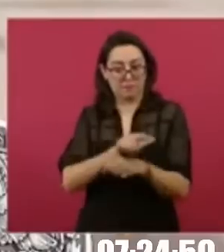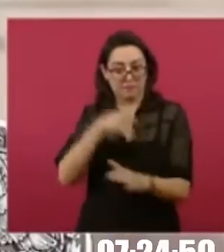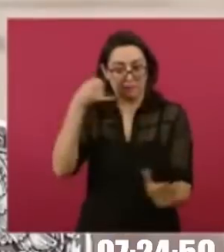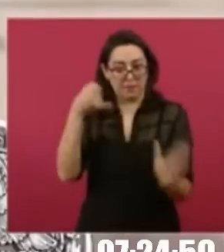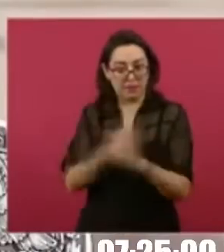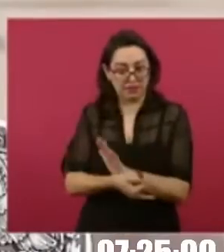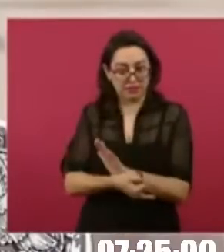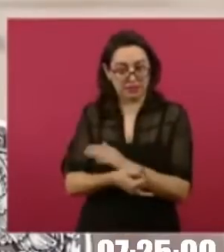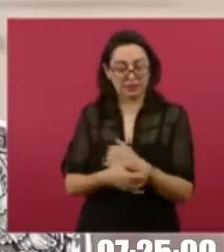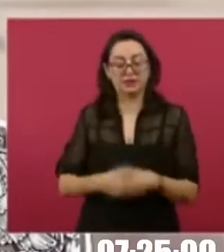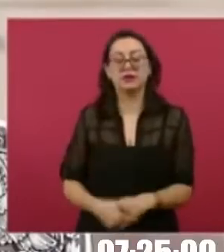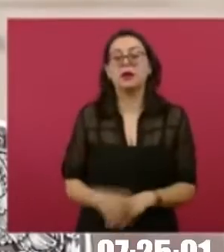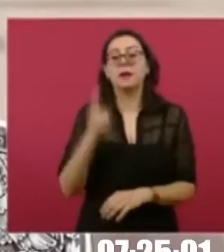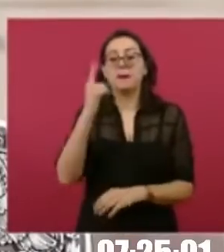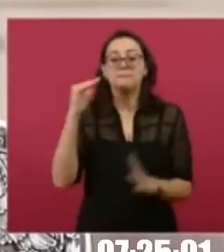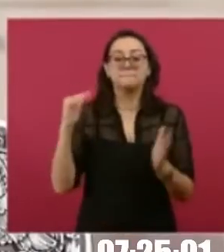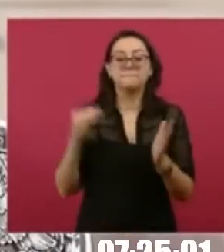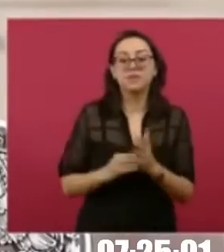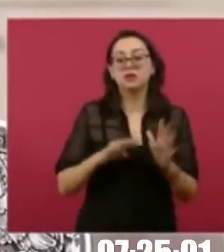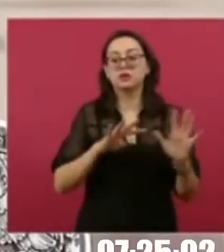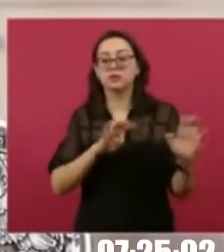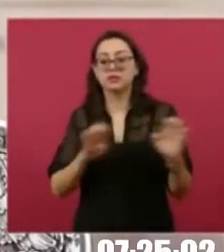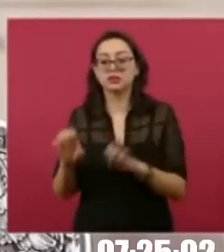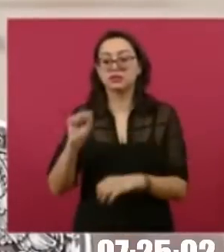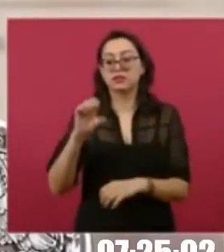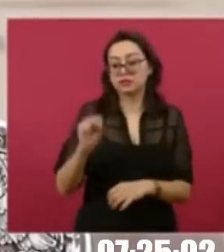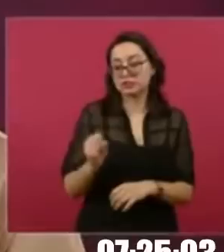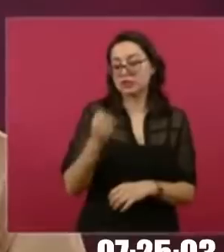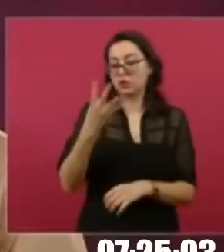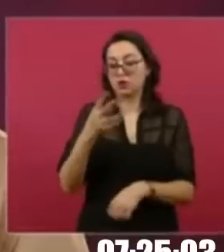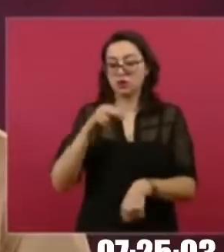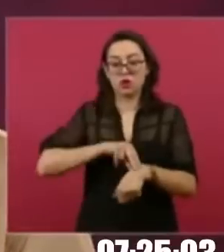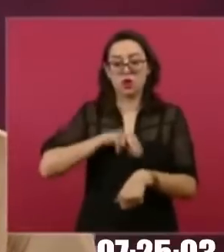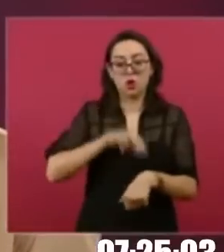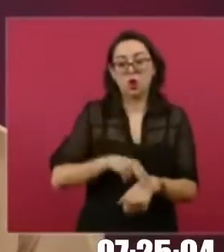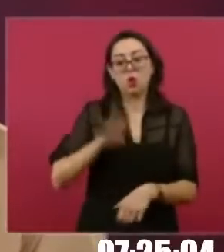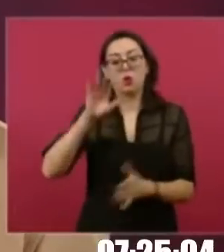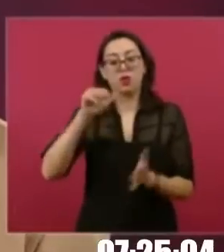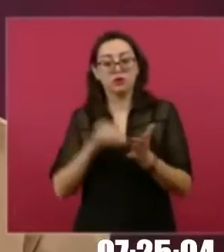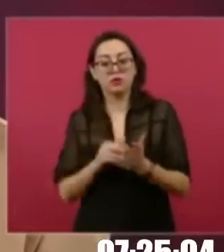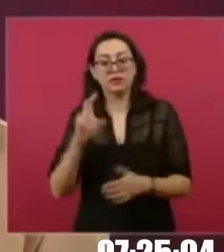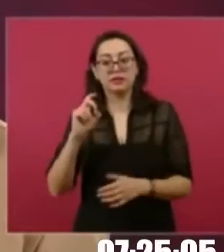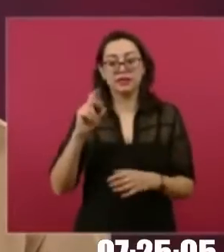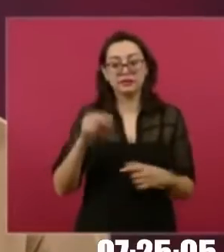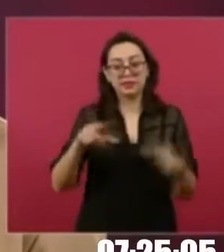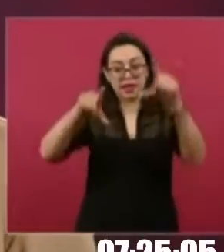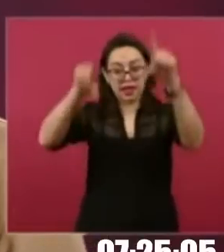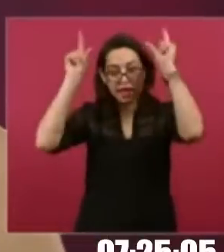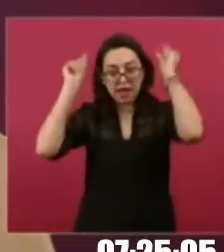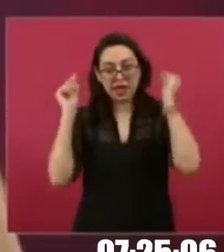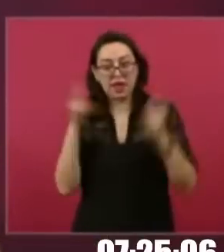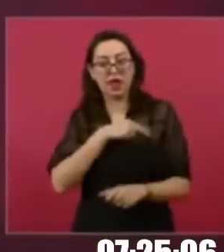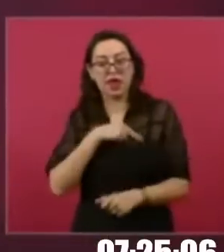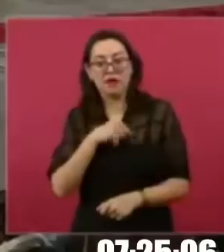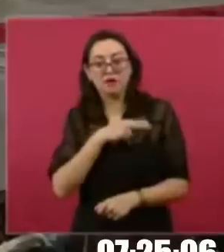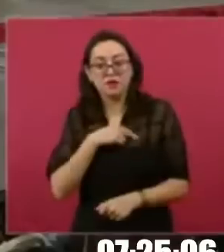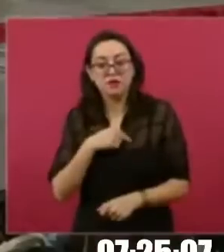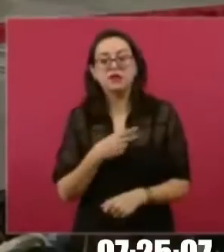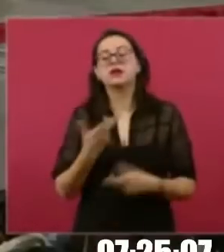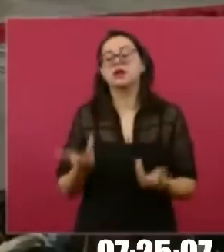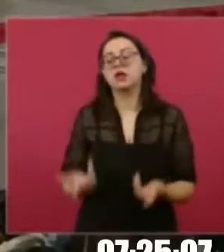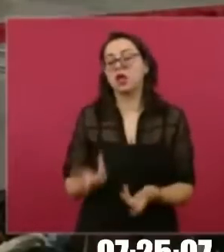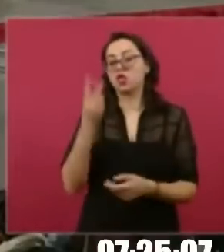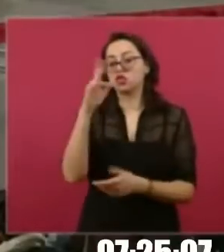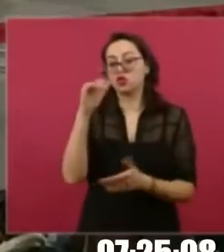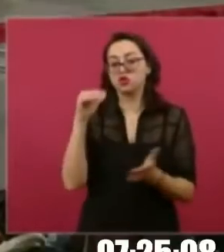estados 1964 médicos generales cuatro mil treinta enfermeras enfermeros hemos basificado en estos seis estados a